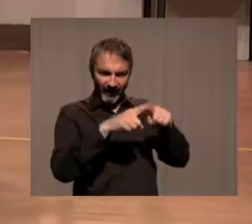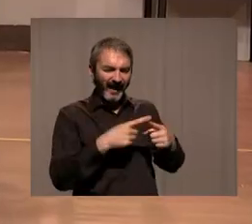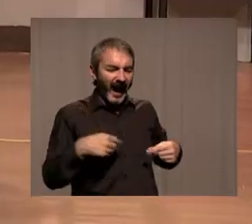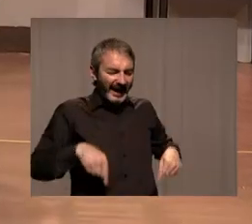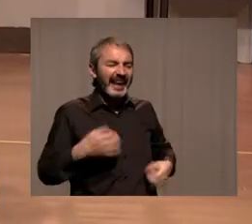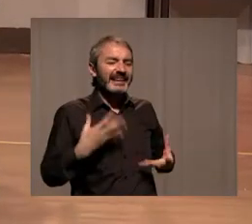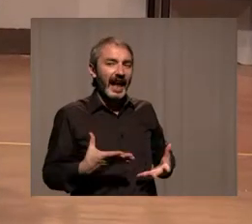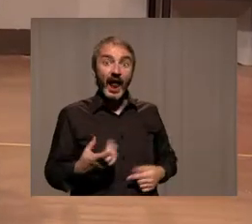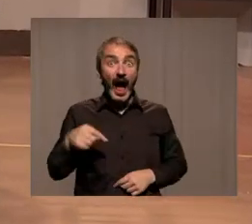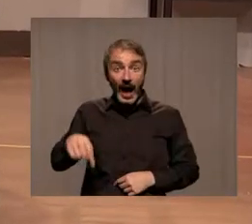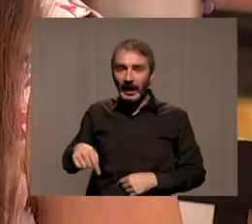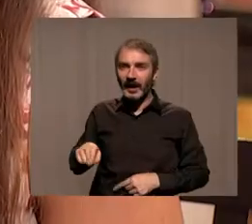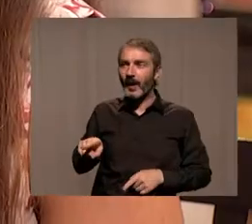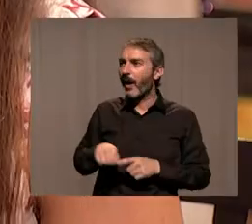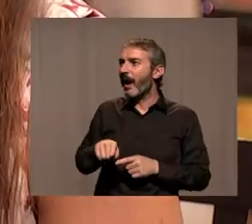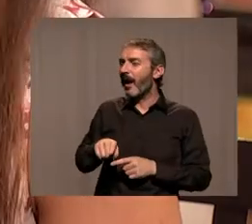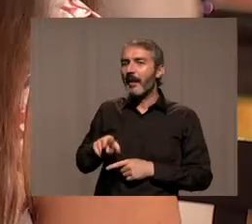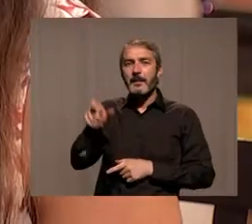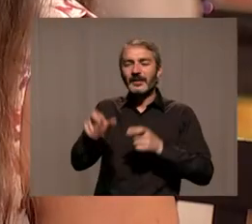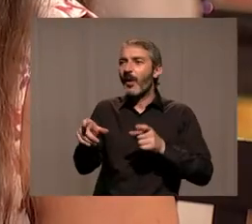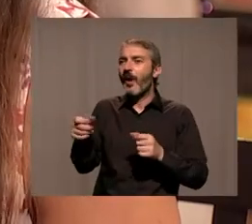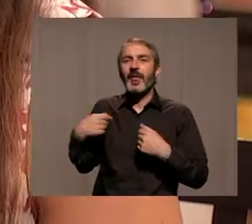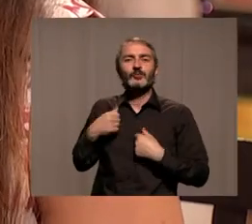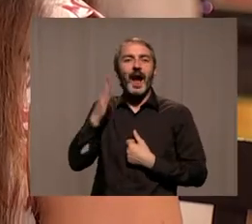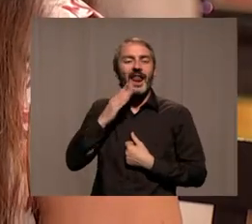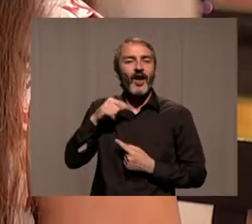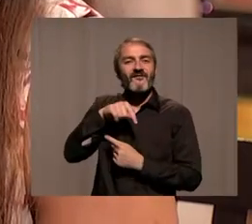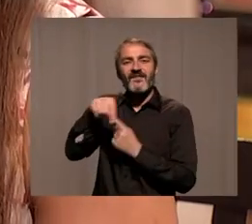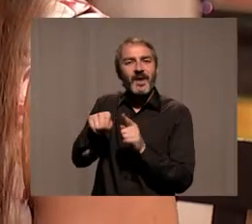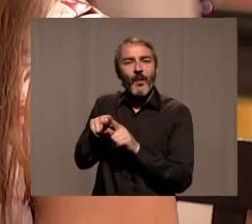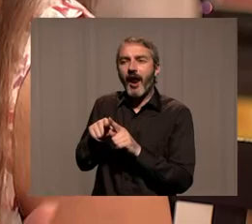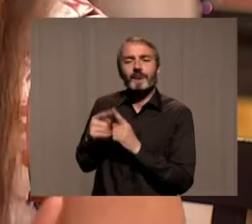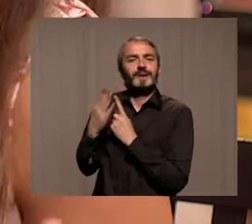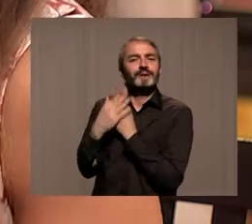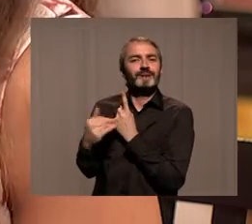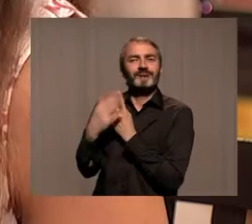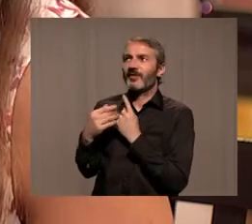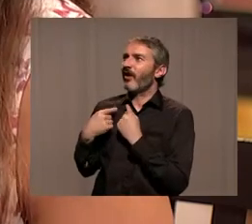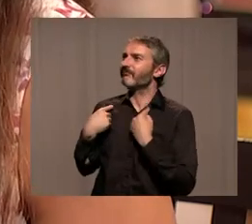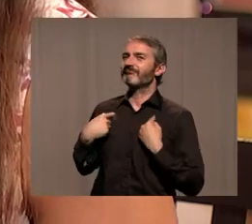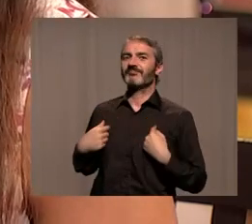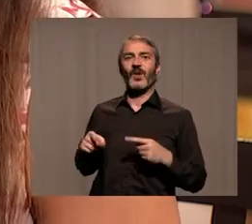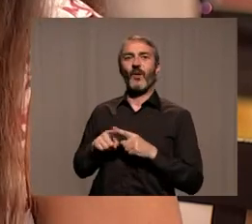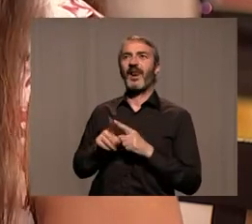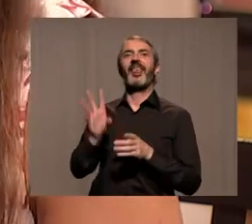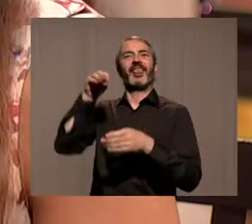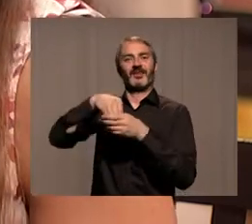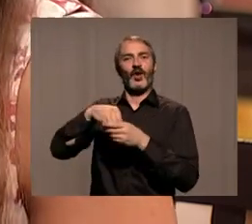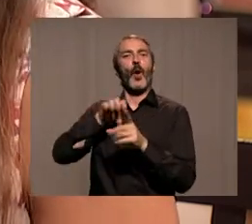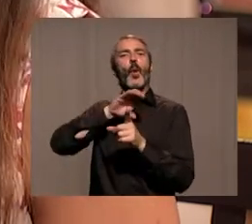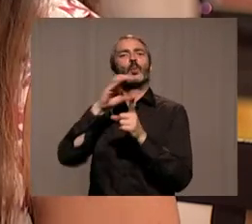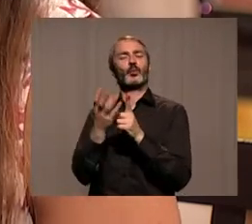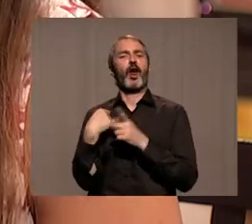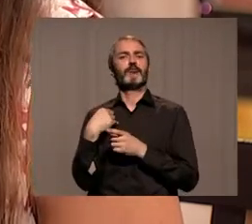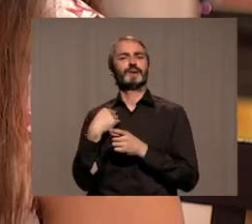que me sentí muy acogida. La gente es muy, muy familiar y como que te sientes como parte también de la cultura.